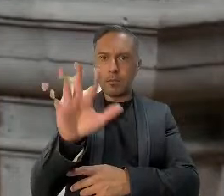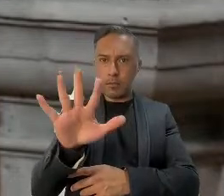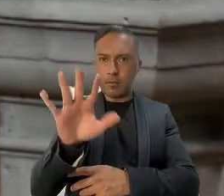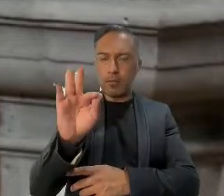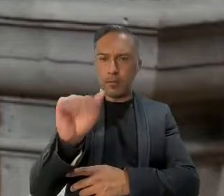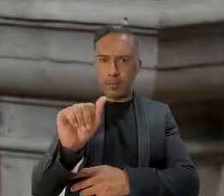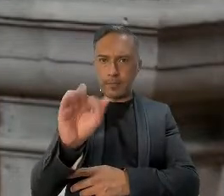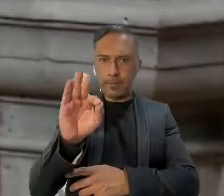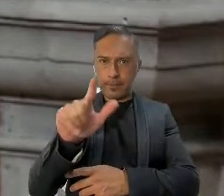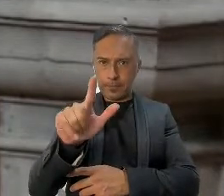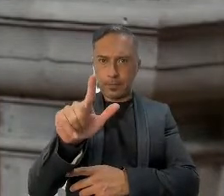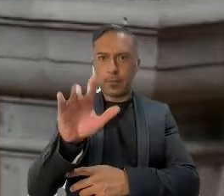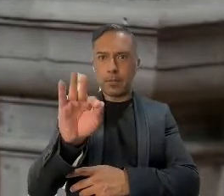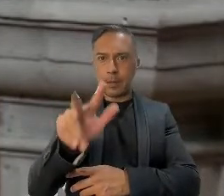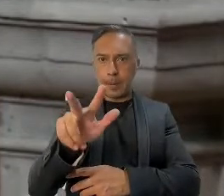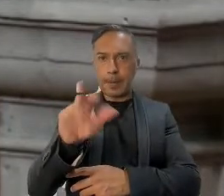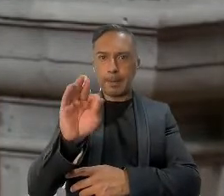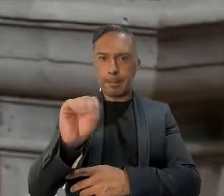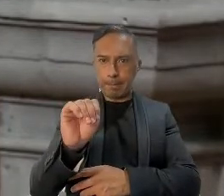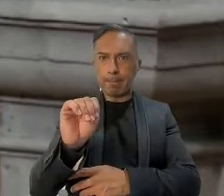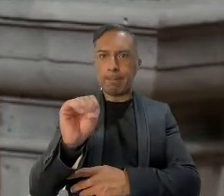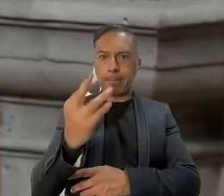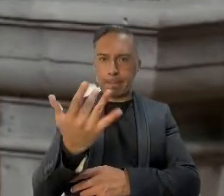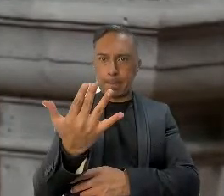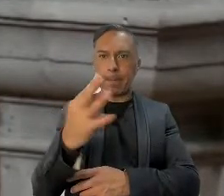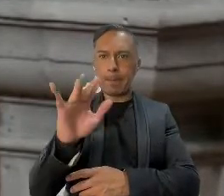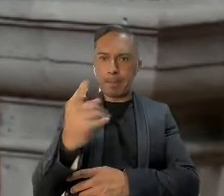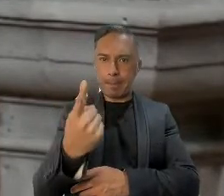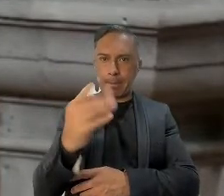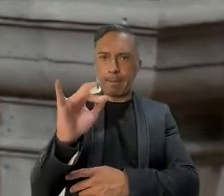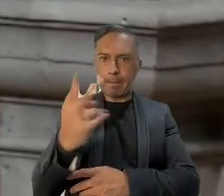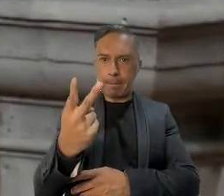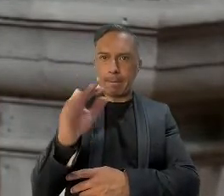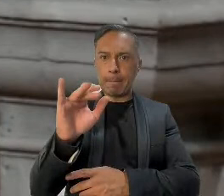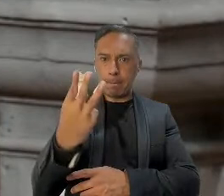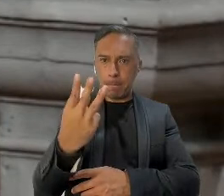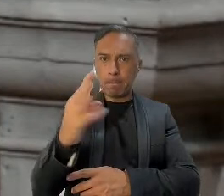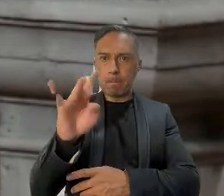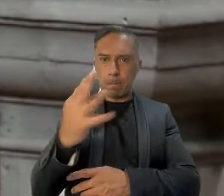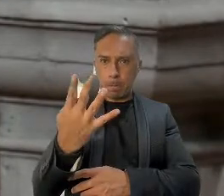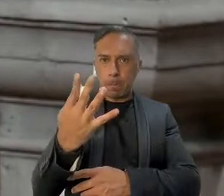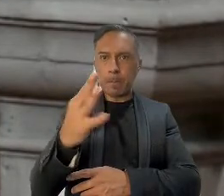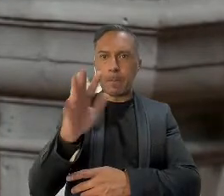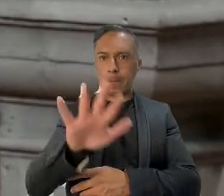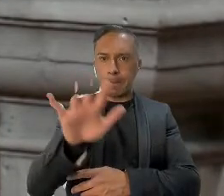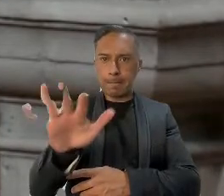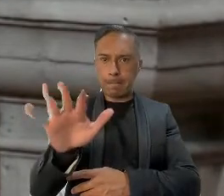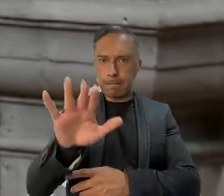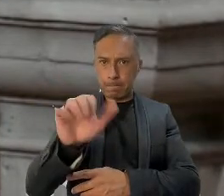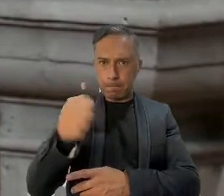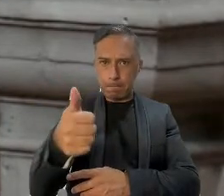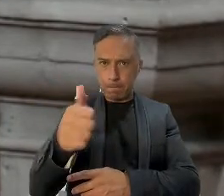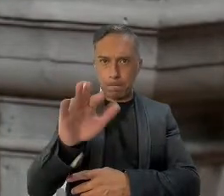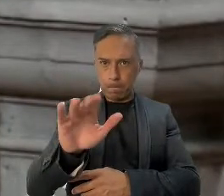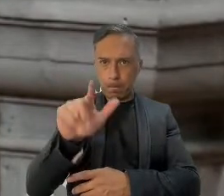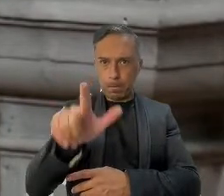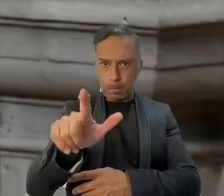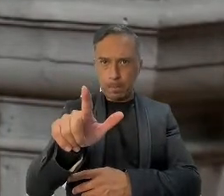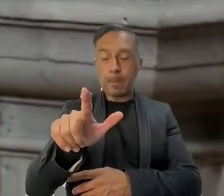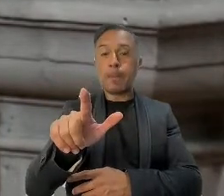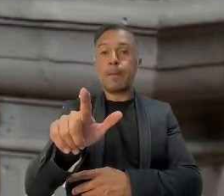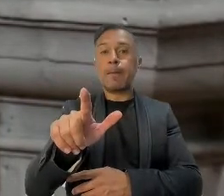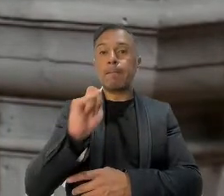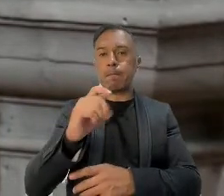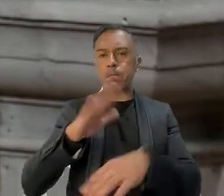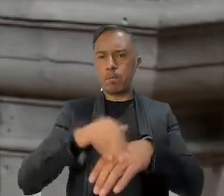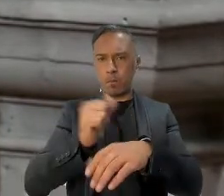45, 46, 47, 48, 49, 50, 51, 52, 53, 54, 55, 56 y 57 y